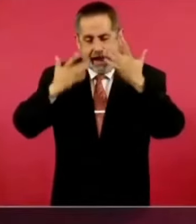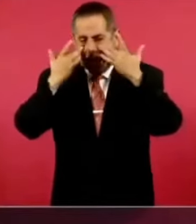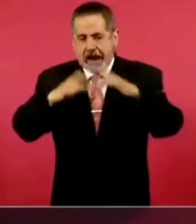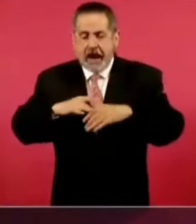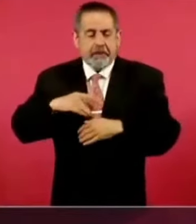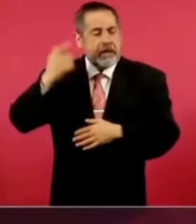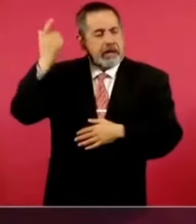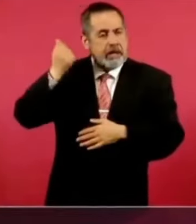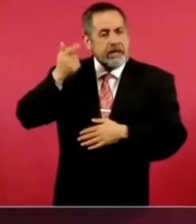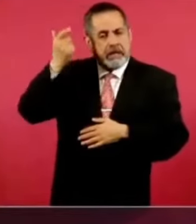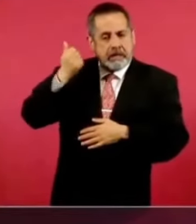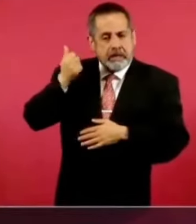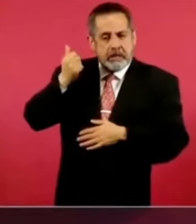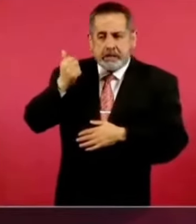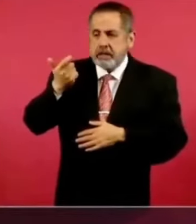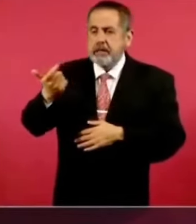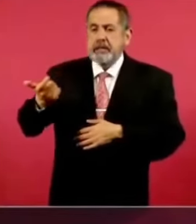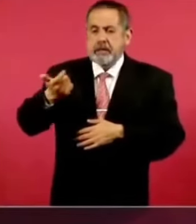su pensión